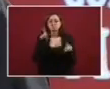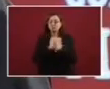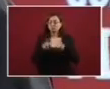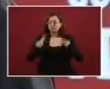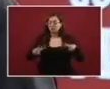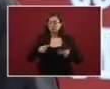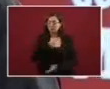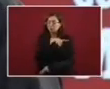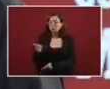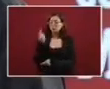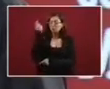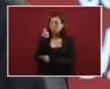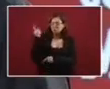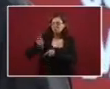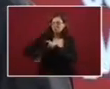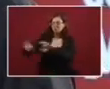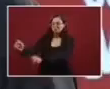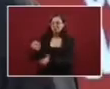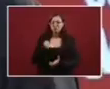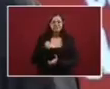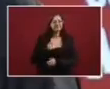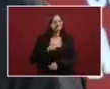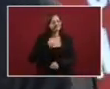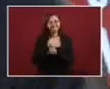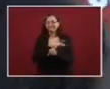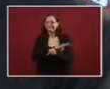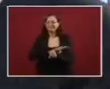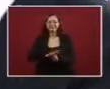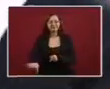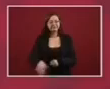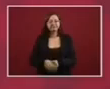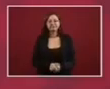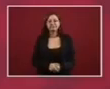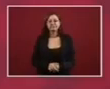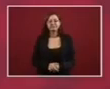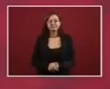pobres que ya no puedan